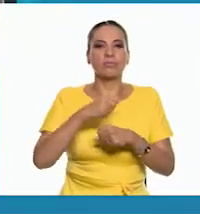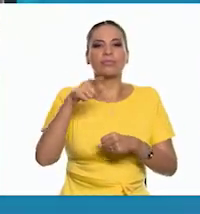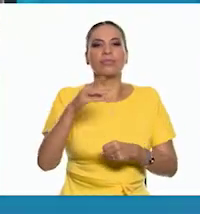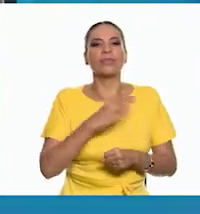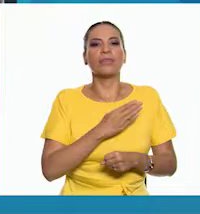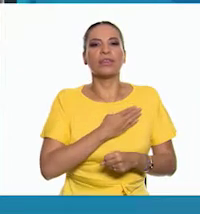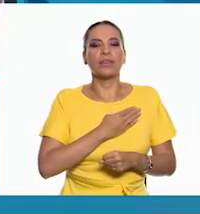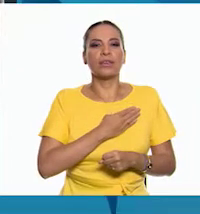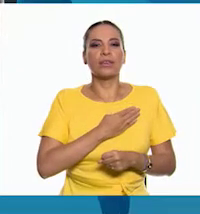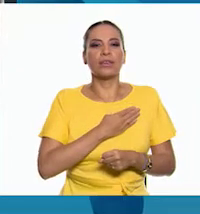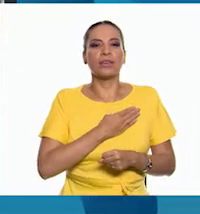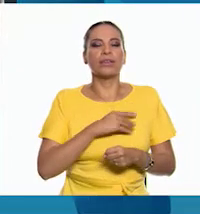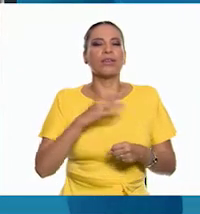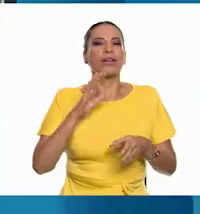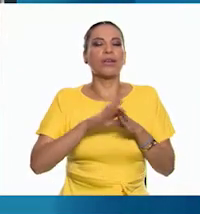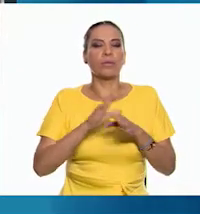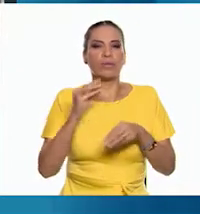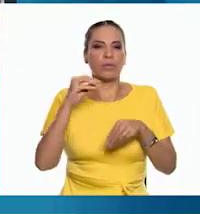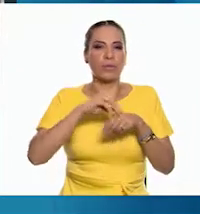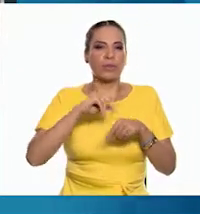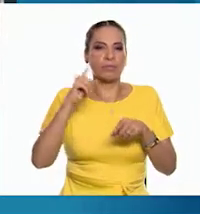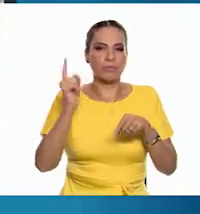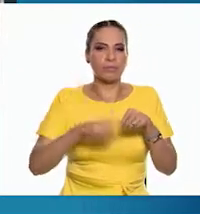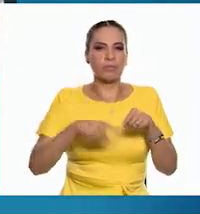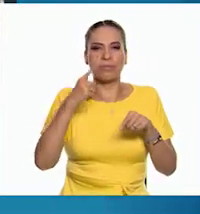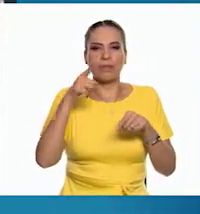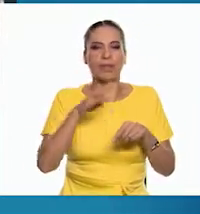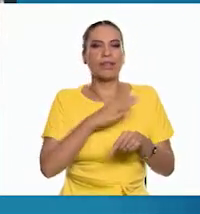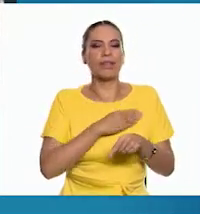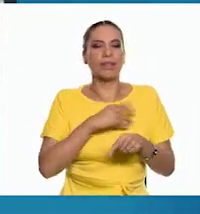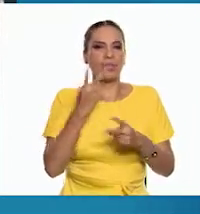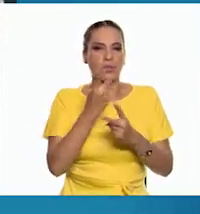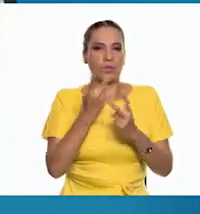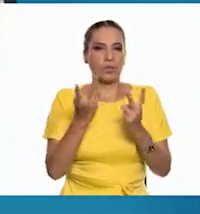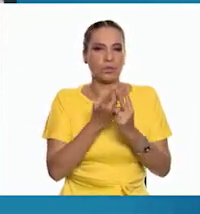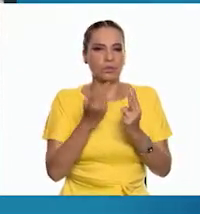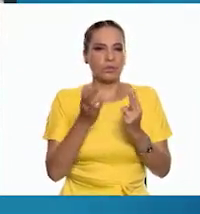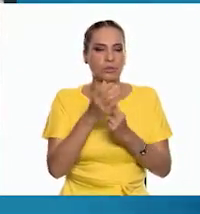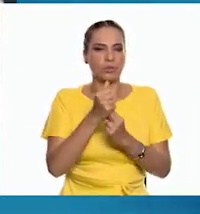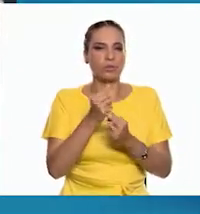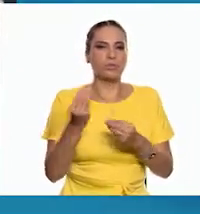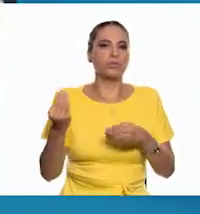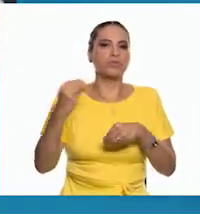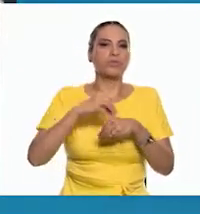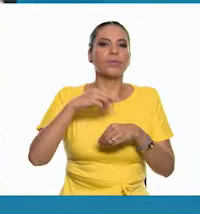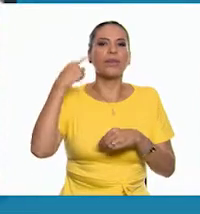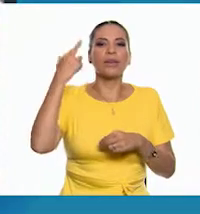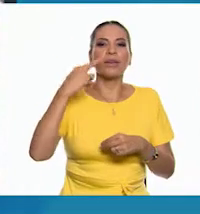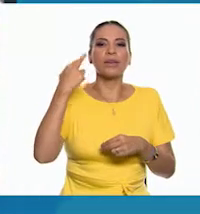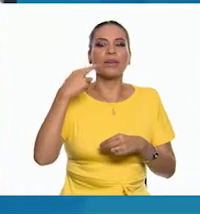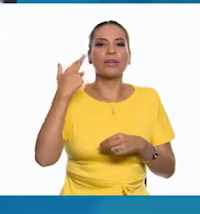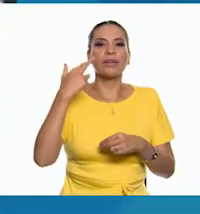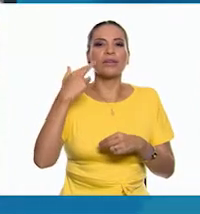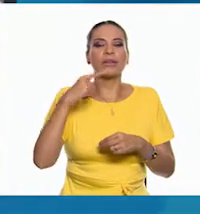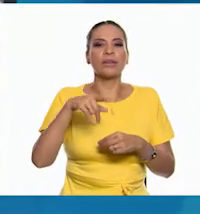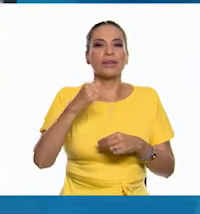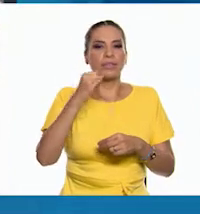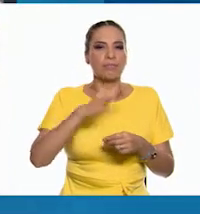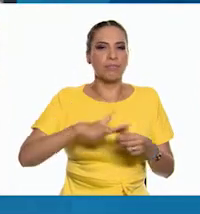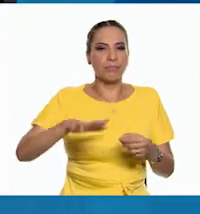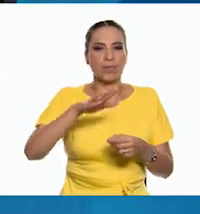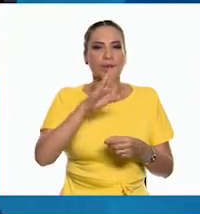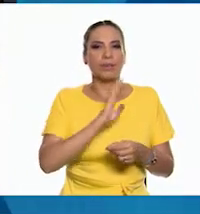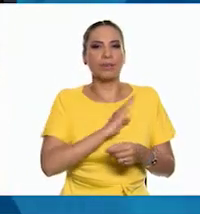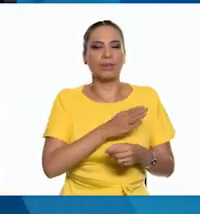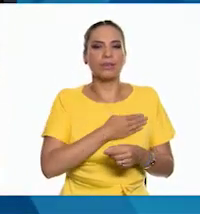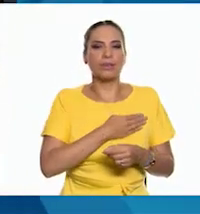Napoleón hace que abdiquen a favor de Napoleón los dos, claro. Y él nombra rey del imperio